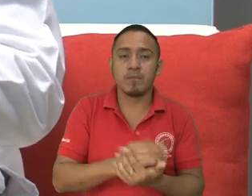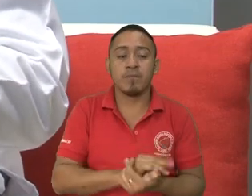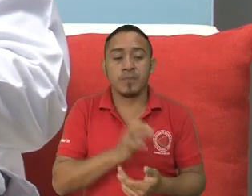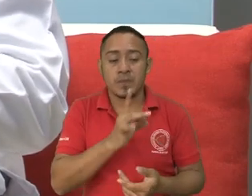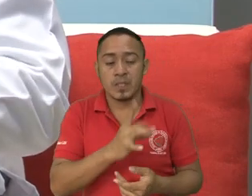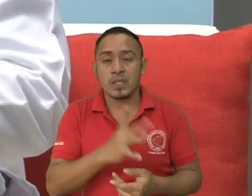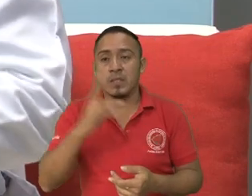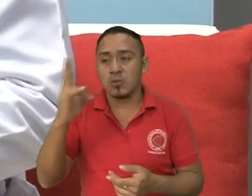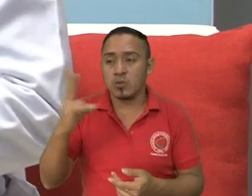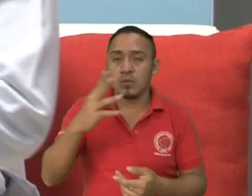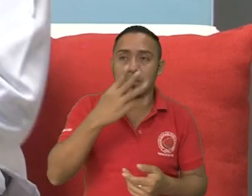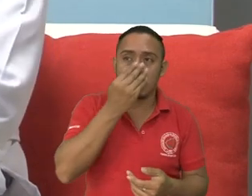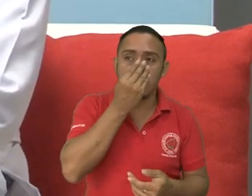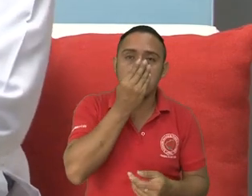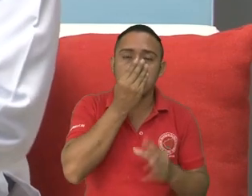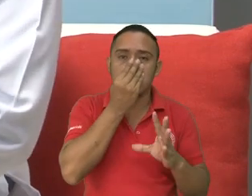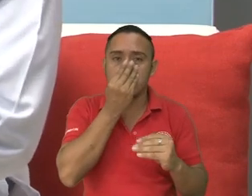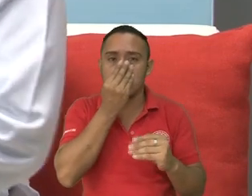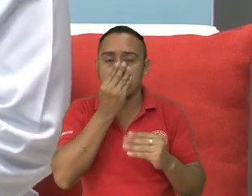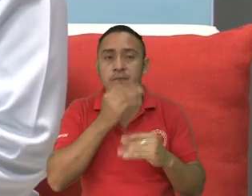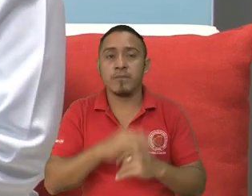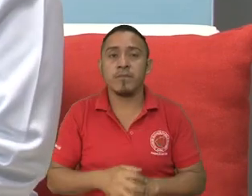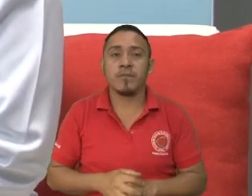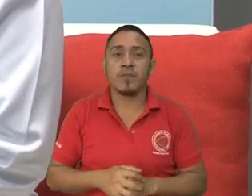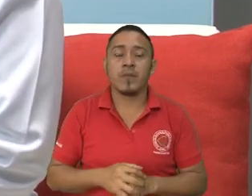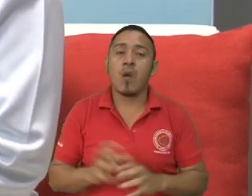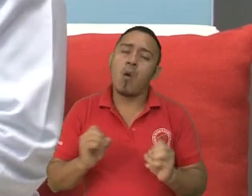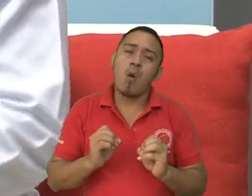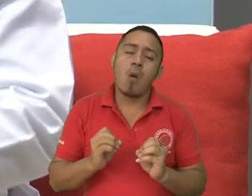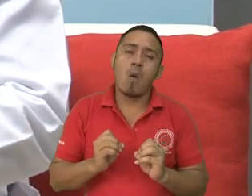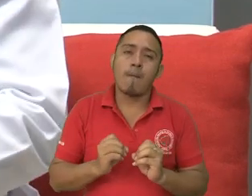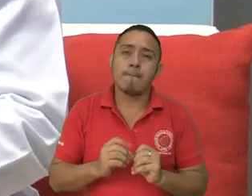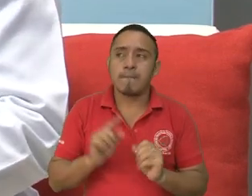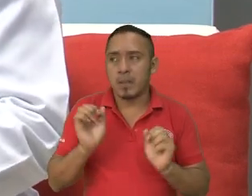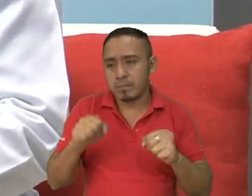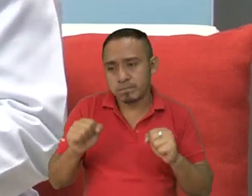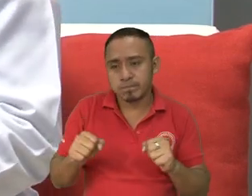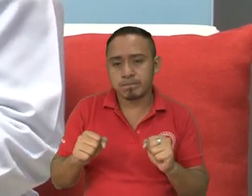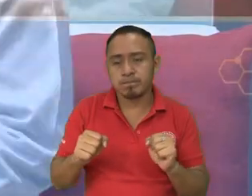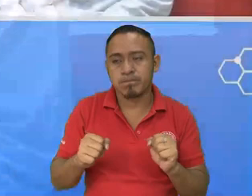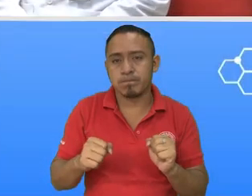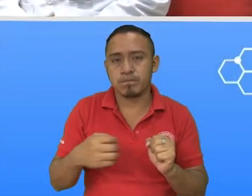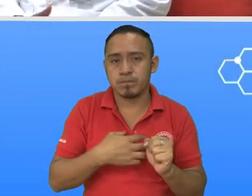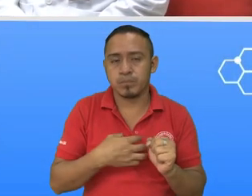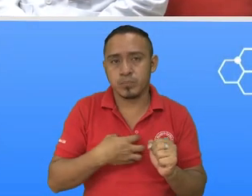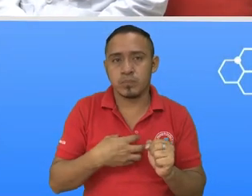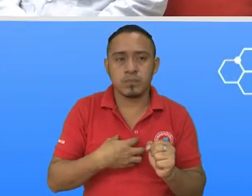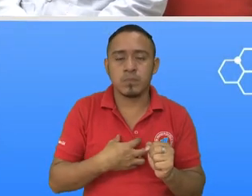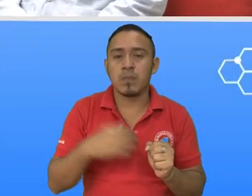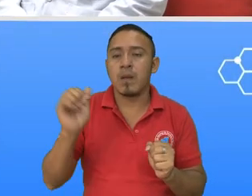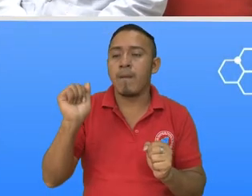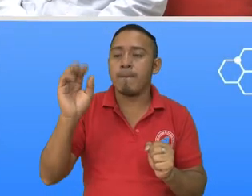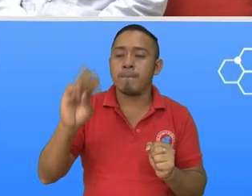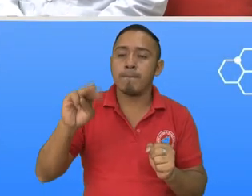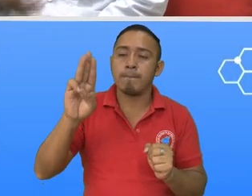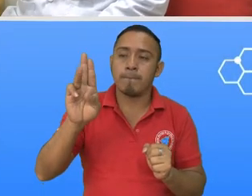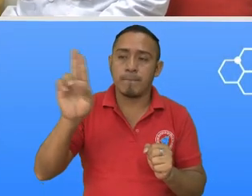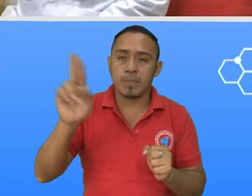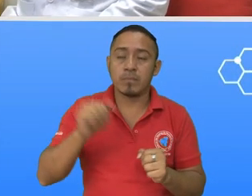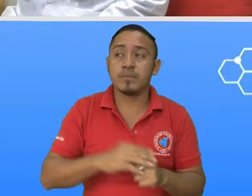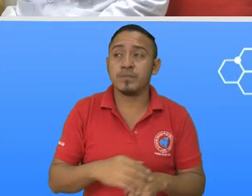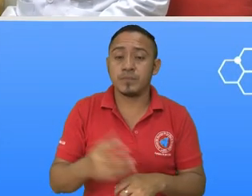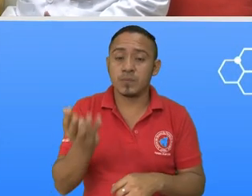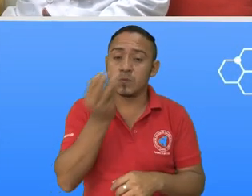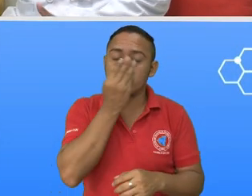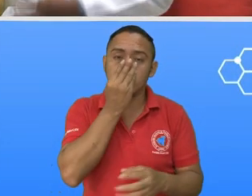vamos sucesivamente. ¿Ventila es como respiración boca a boca? Que ese caso es con un ambú. Que colocamos